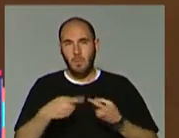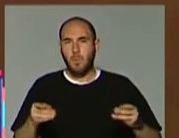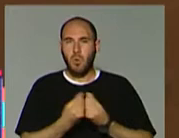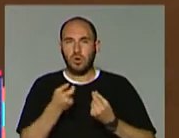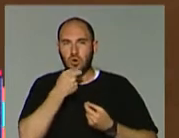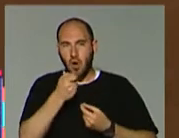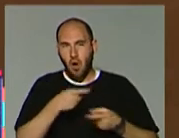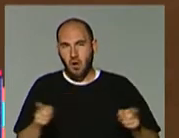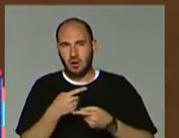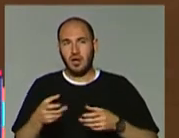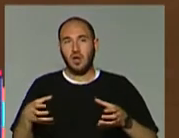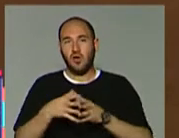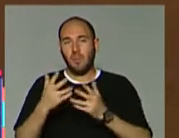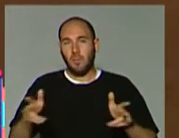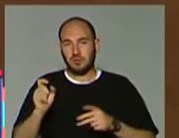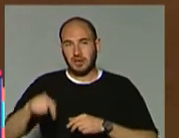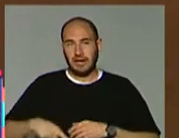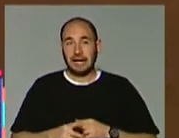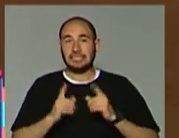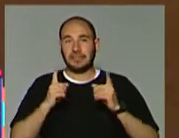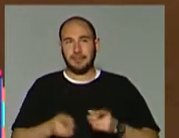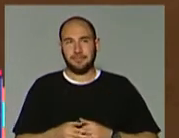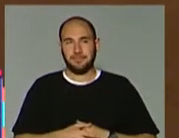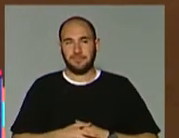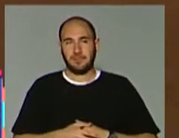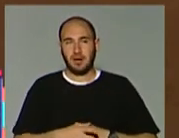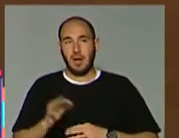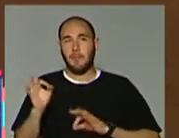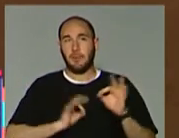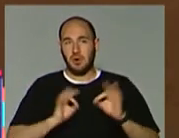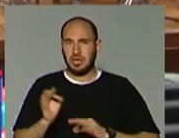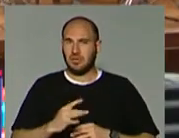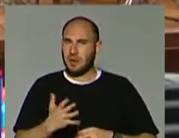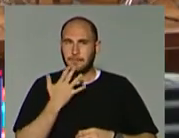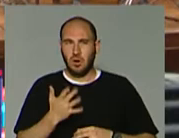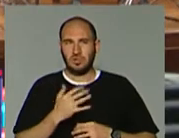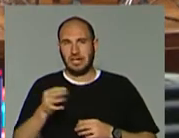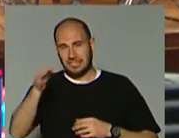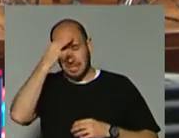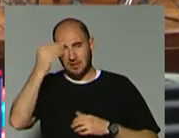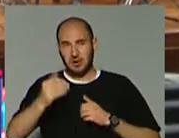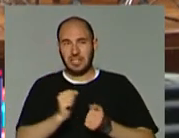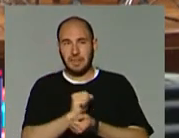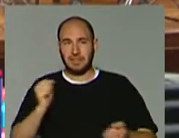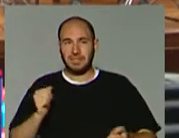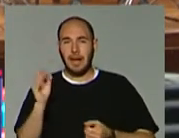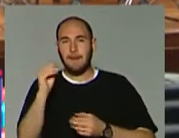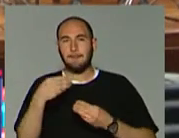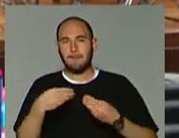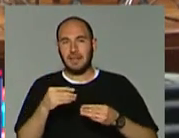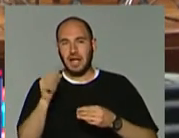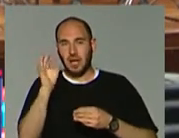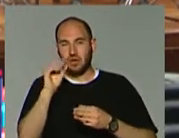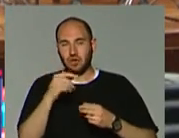corales, con la Orquesta Filarmónica Provincial, y también hicimos un proyecto muy, muy, muy lindo en el Teatro Independencia, que fue Plástica Coral, que